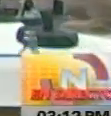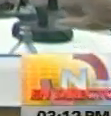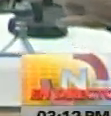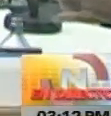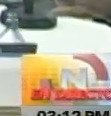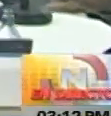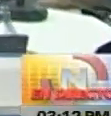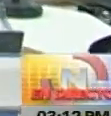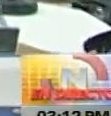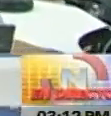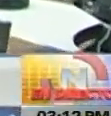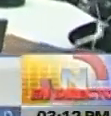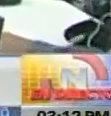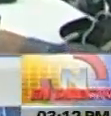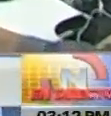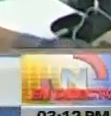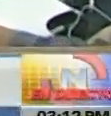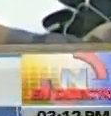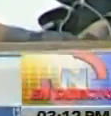Puerto Rico lindo.